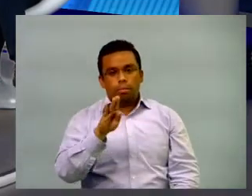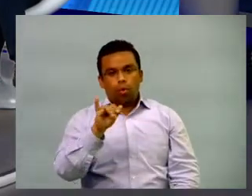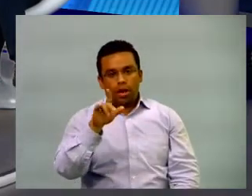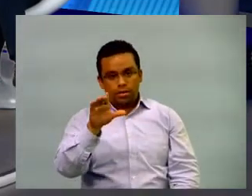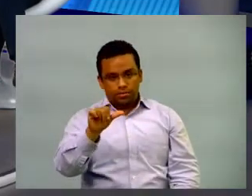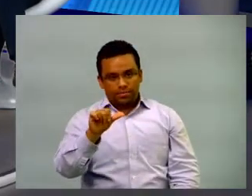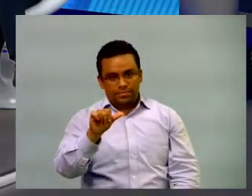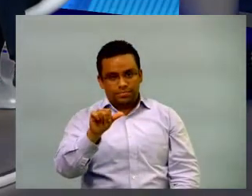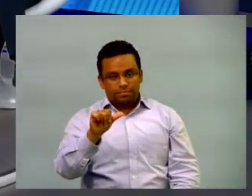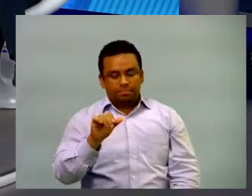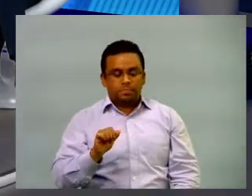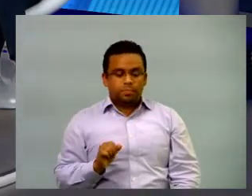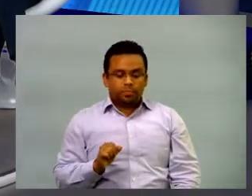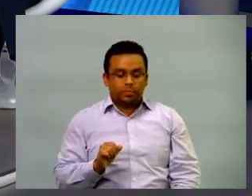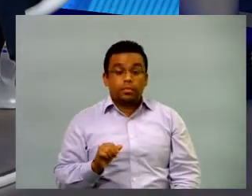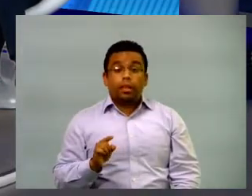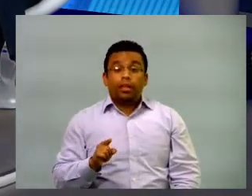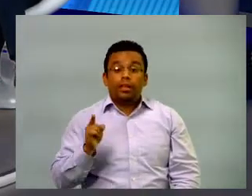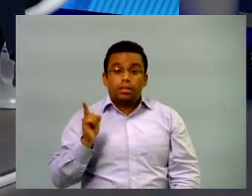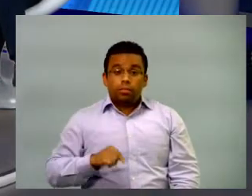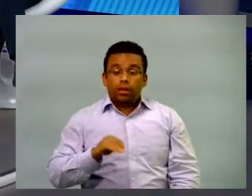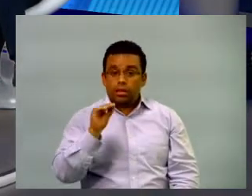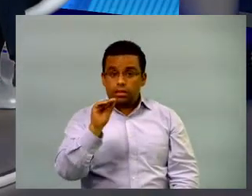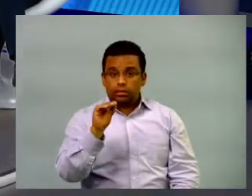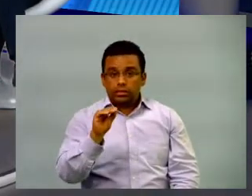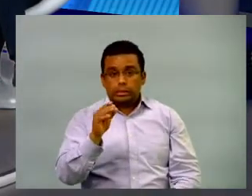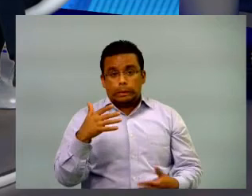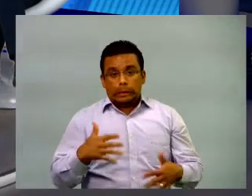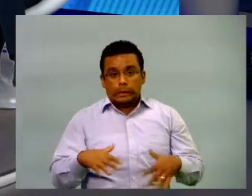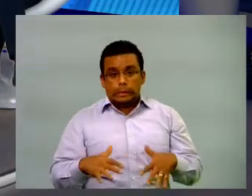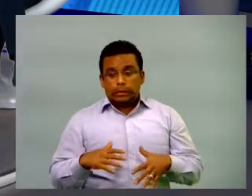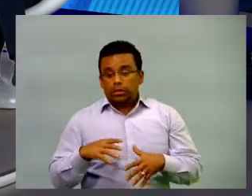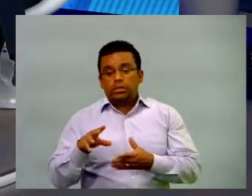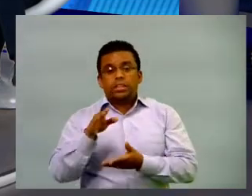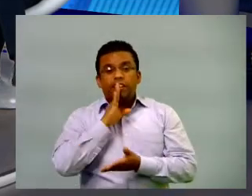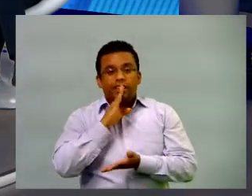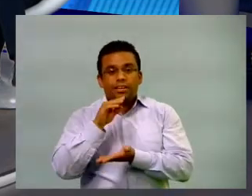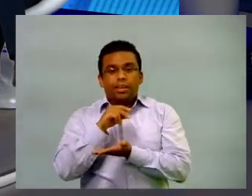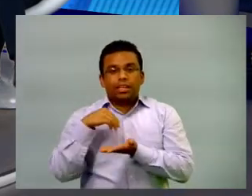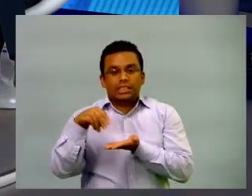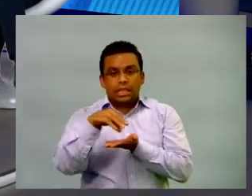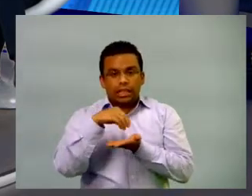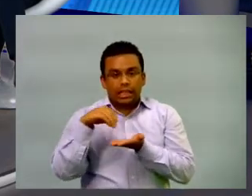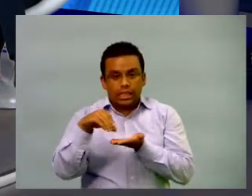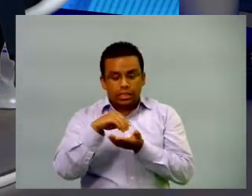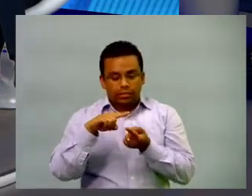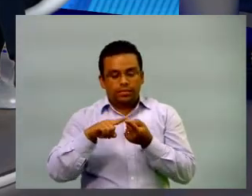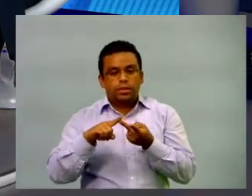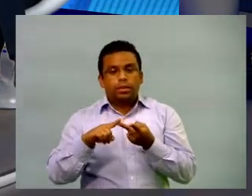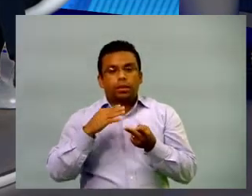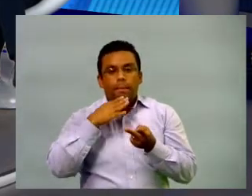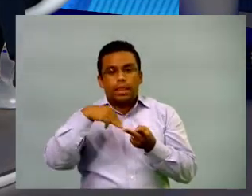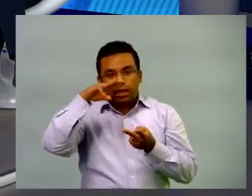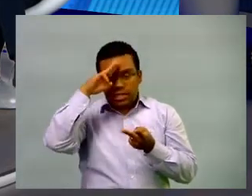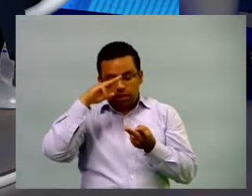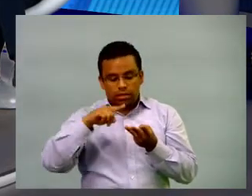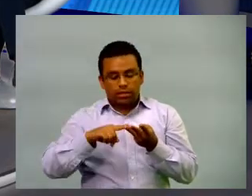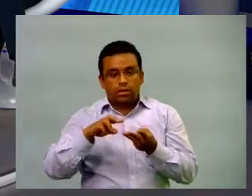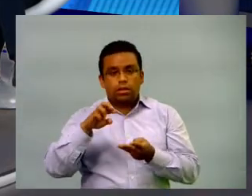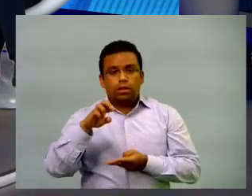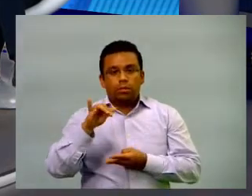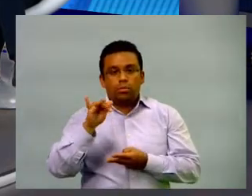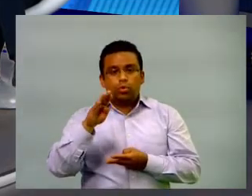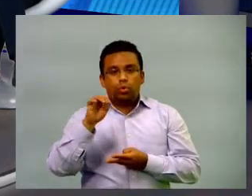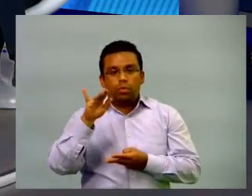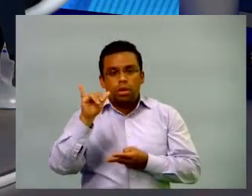que contamos con experiencias de Santander, de Medellín, de Putumayo desde